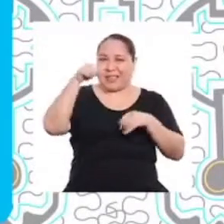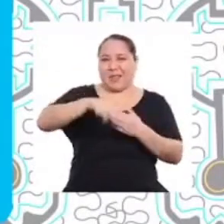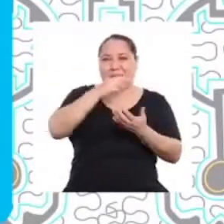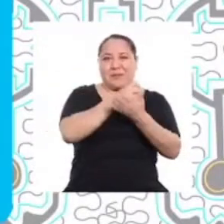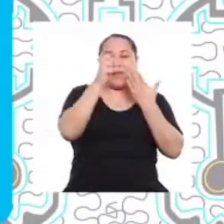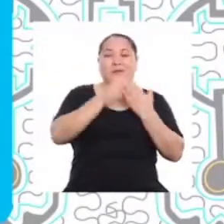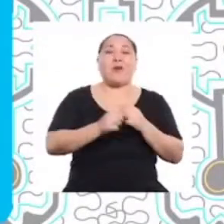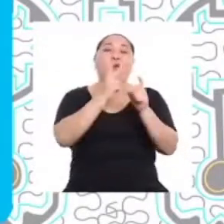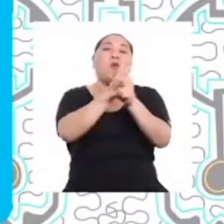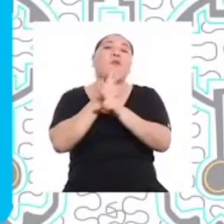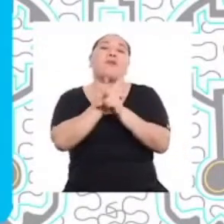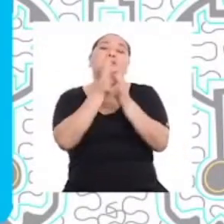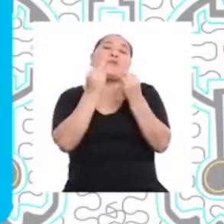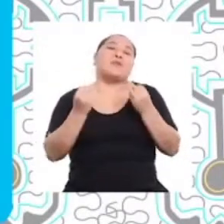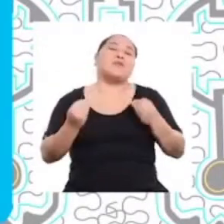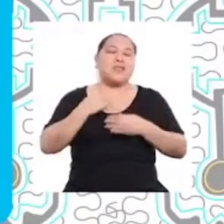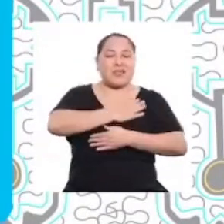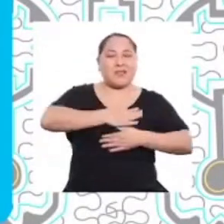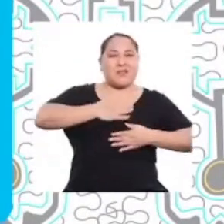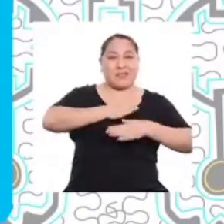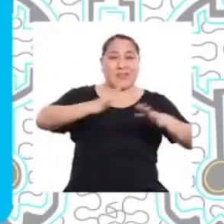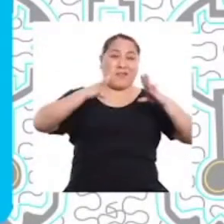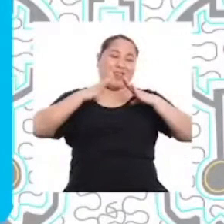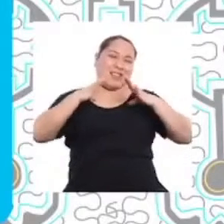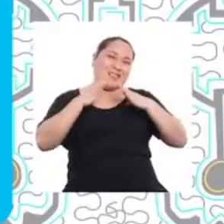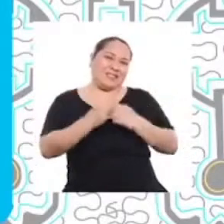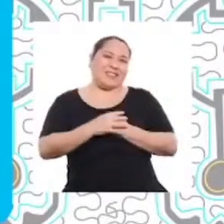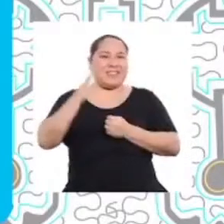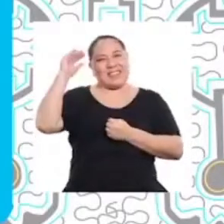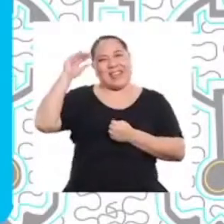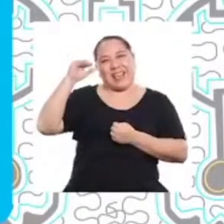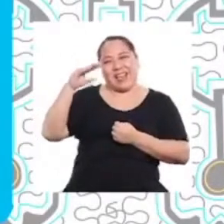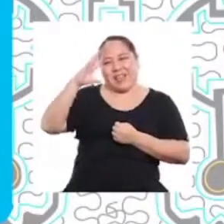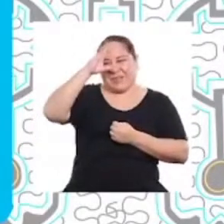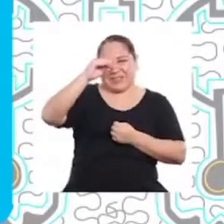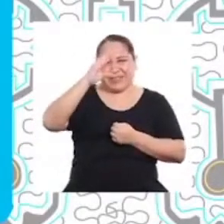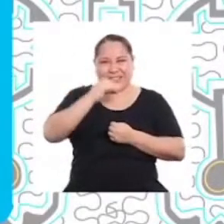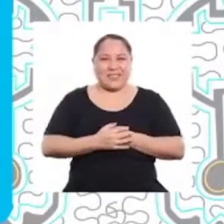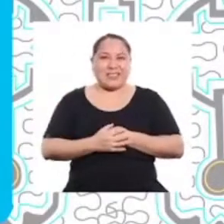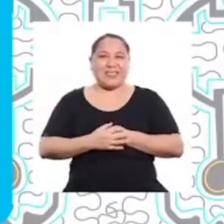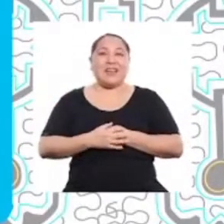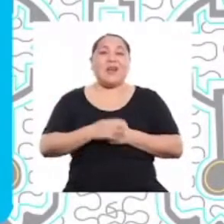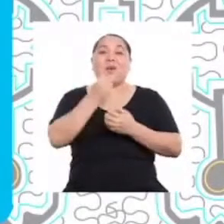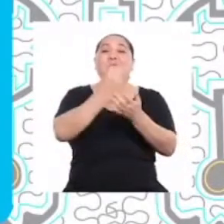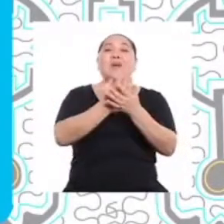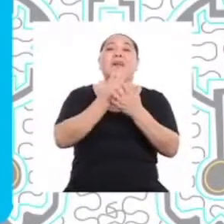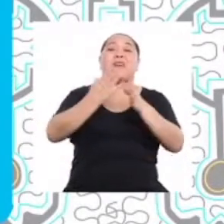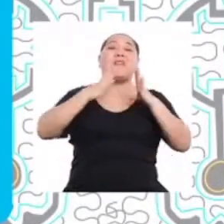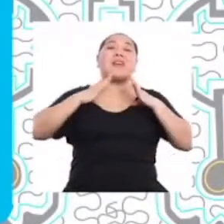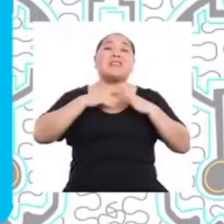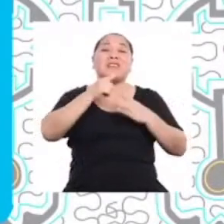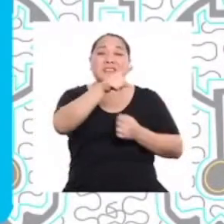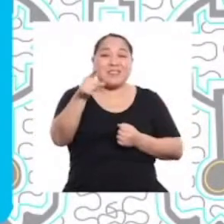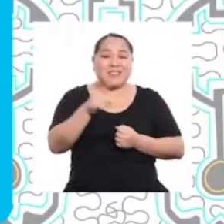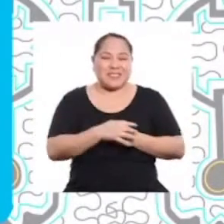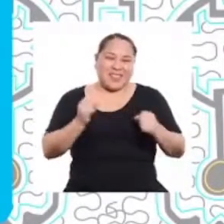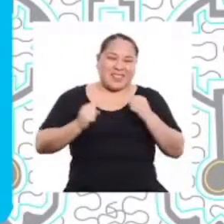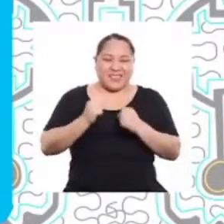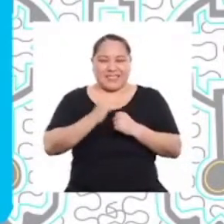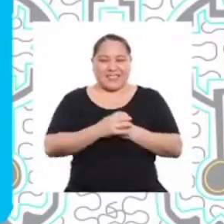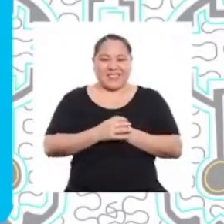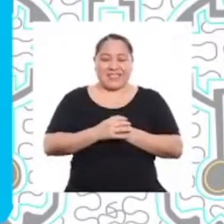de este programa. ¡Cuídense mucho y disfruten sus vacaciones! ¡Chao, chicas! ¡Buenas vacaciones para